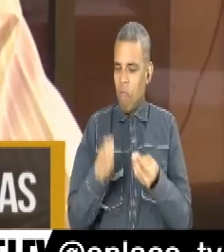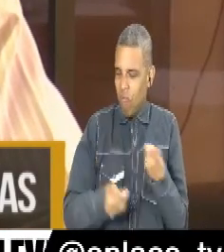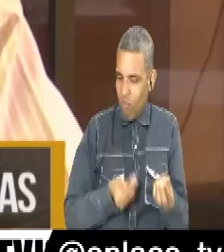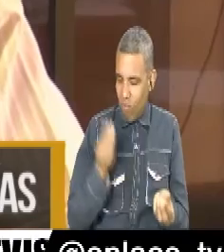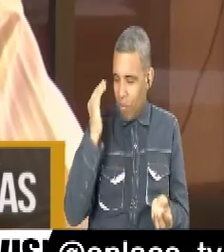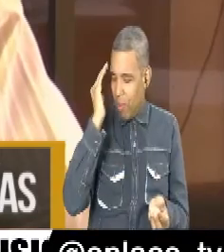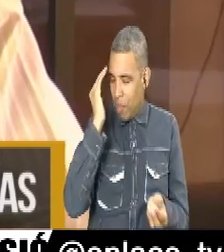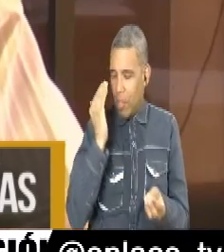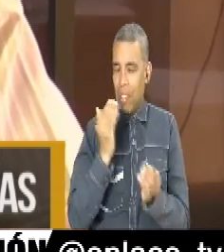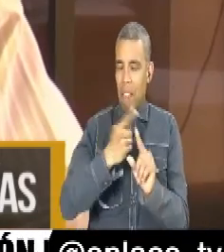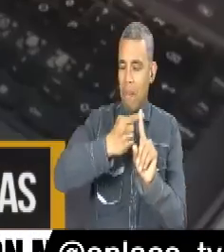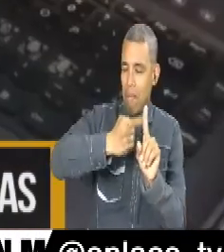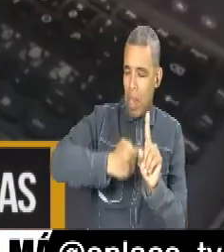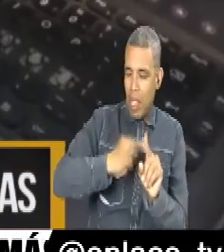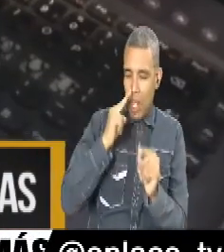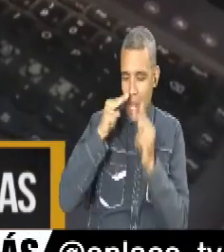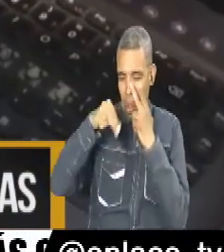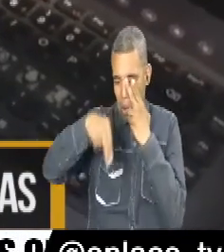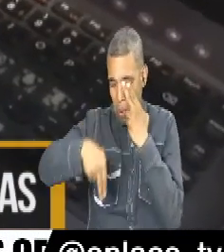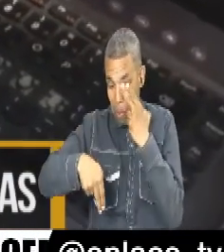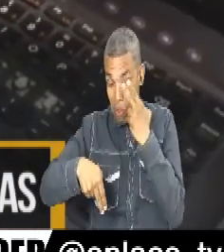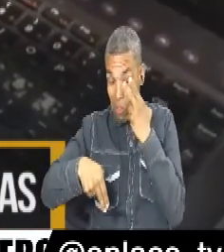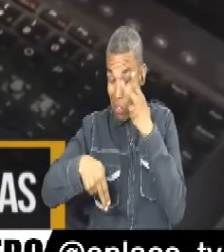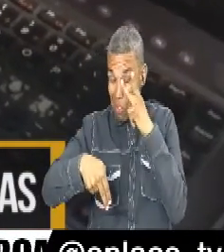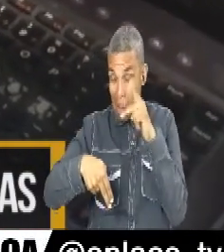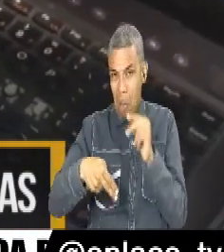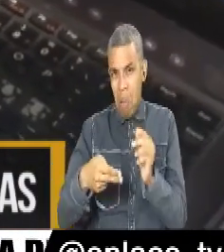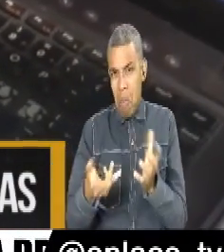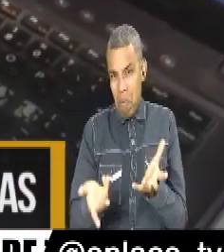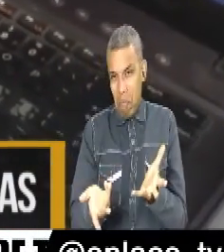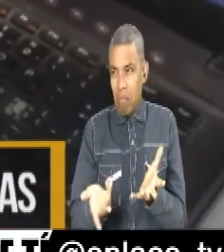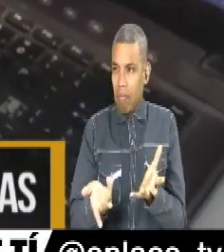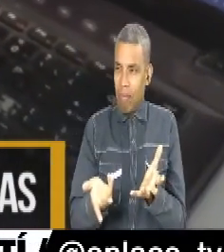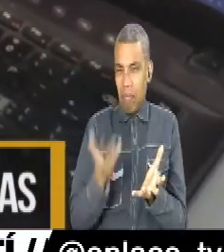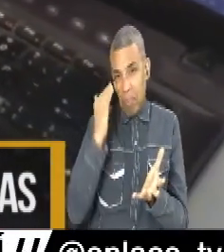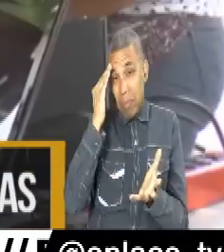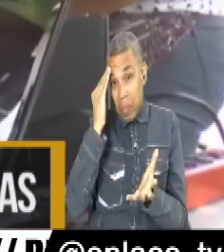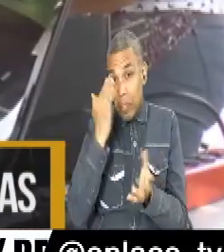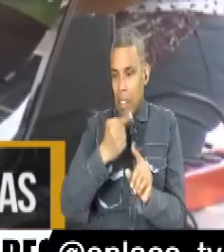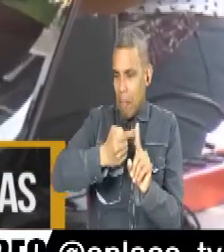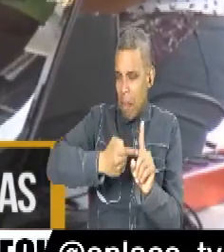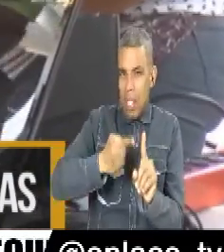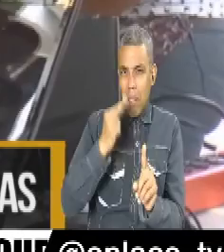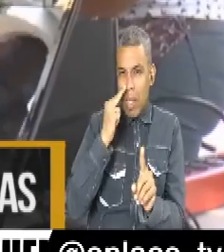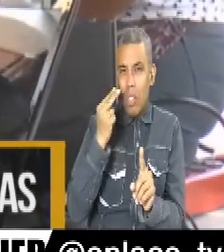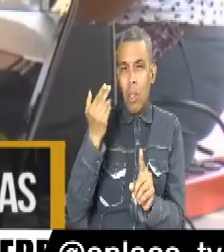que se programen en el pago las personas que tienen algún tipo de deuda con la entidad.